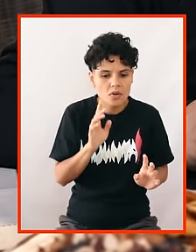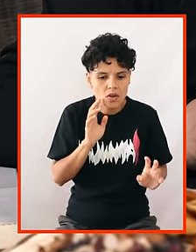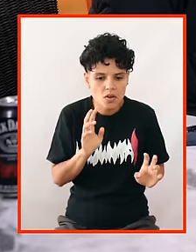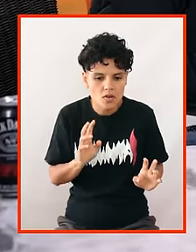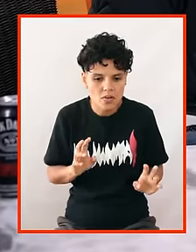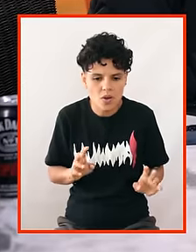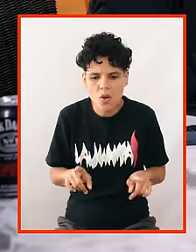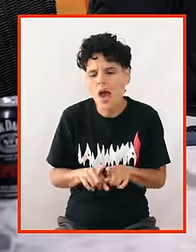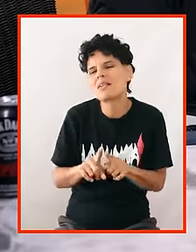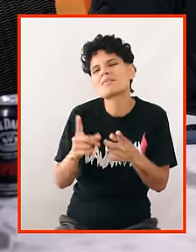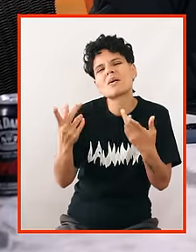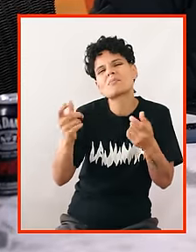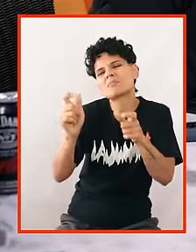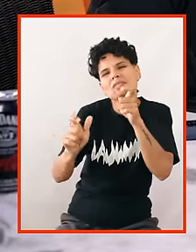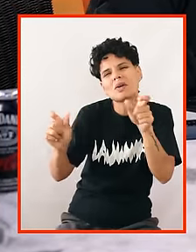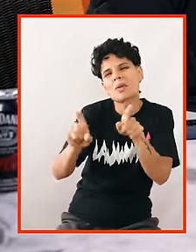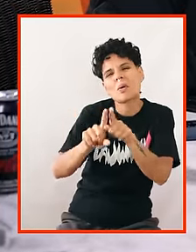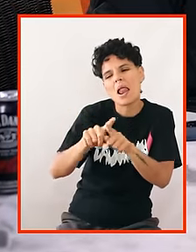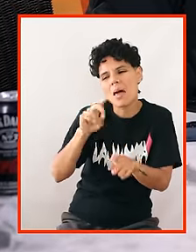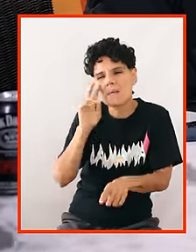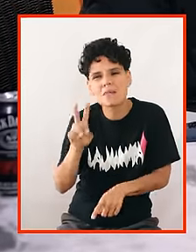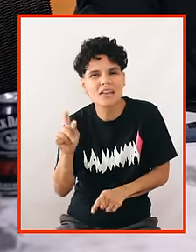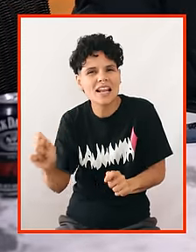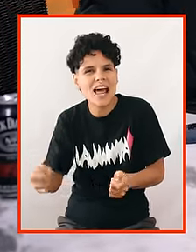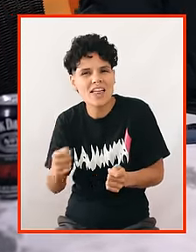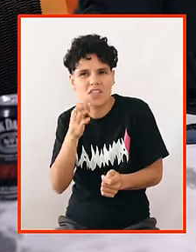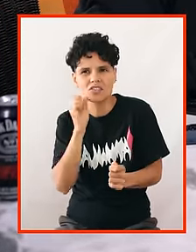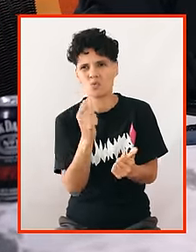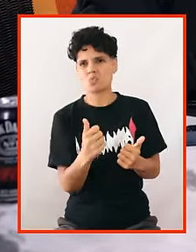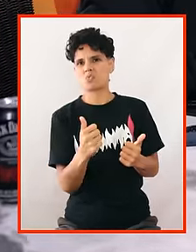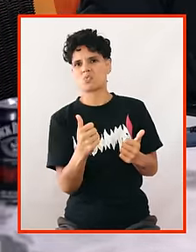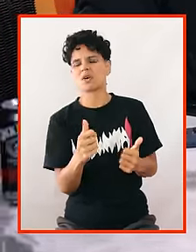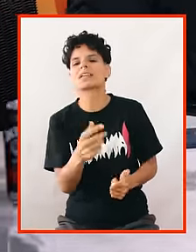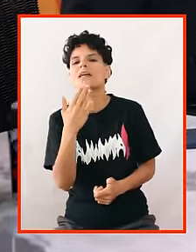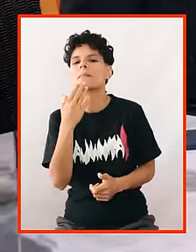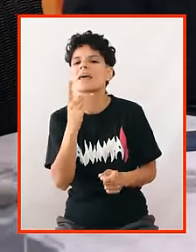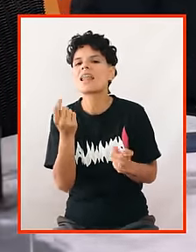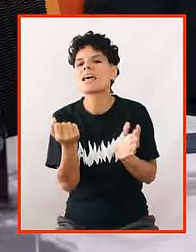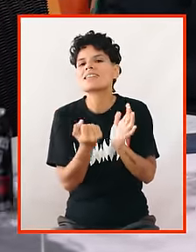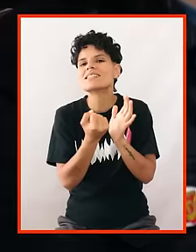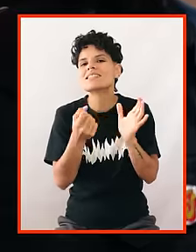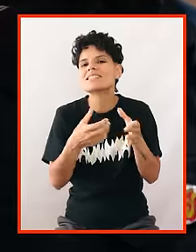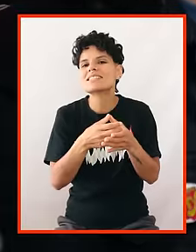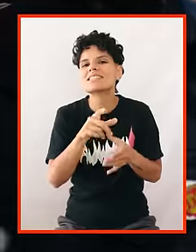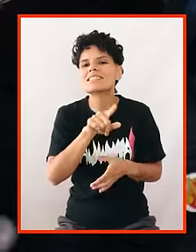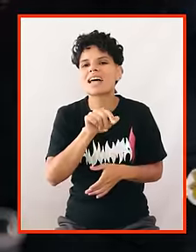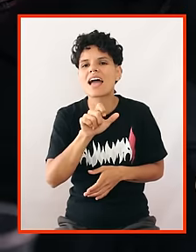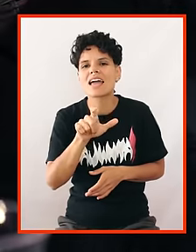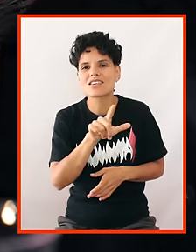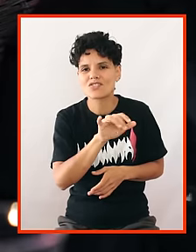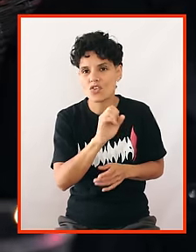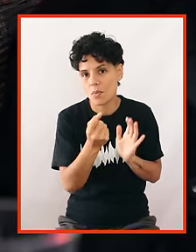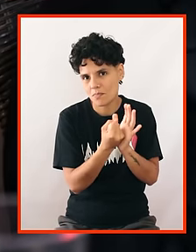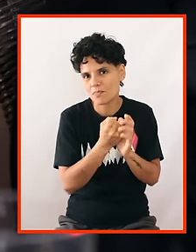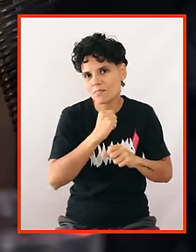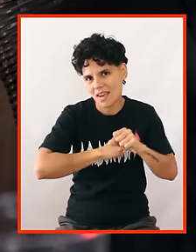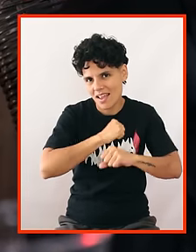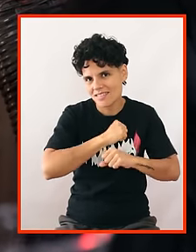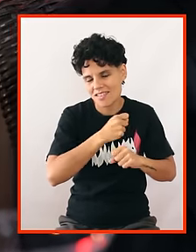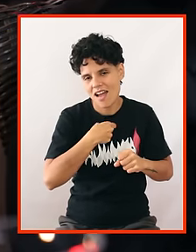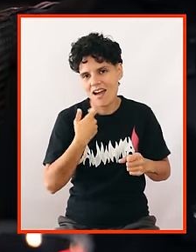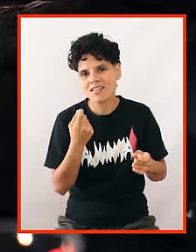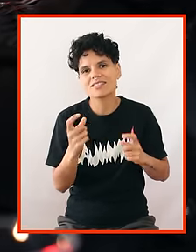no... Además que los manes siempre dicen eso. Oye, le está yendo la radio. Vamos para allá, claro, los del sello, claro. Claro, un clásico. Vengan para